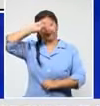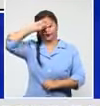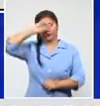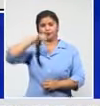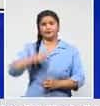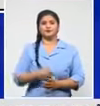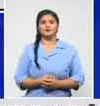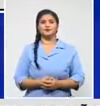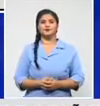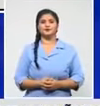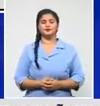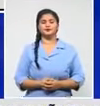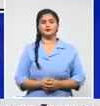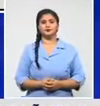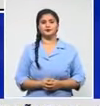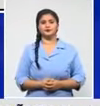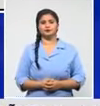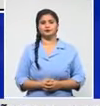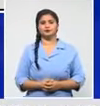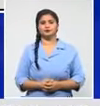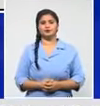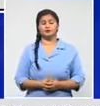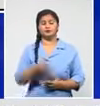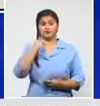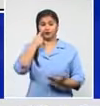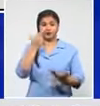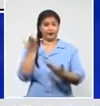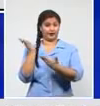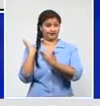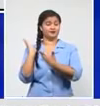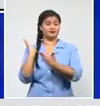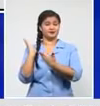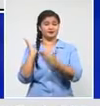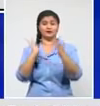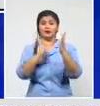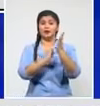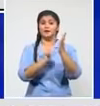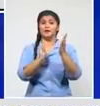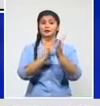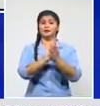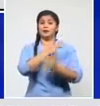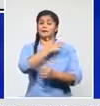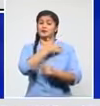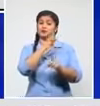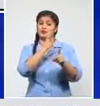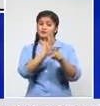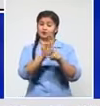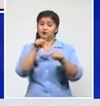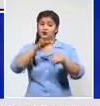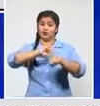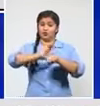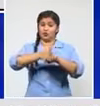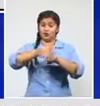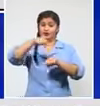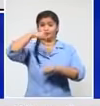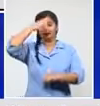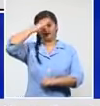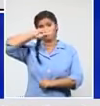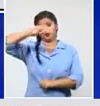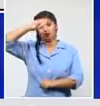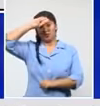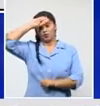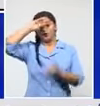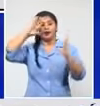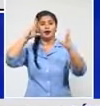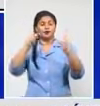Muchas gracias. Ahí como ustedes ven en el mes de marzo, cuando comenzó la transmisión con el diagnóstico de